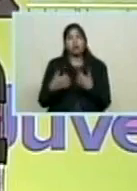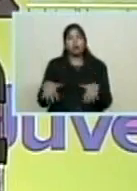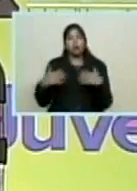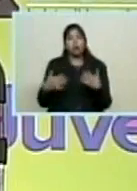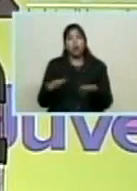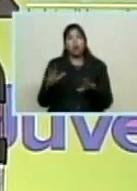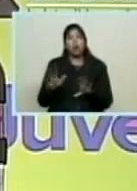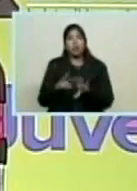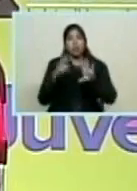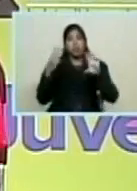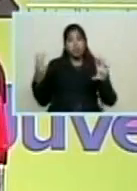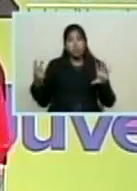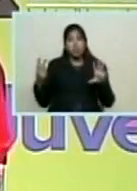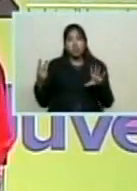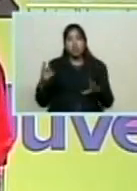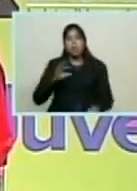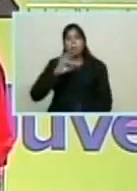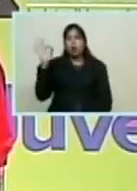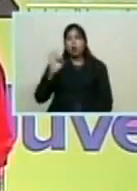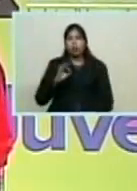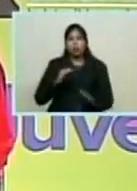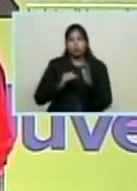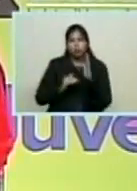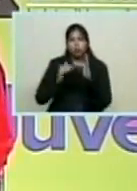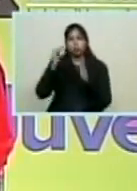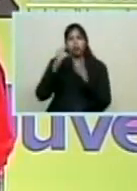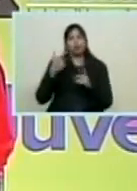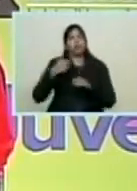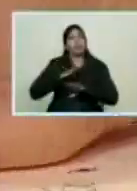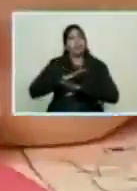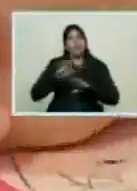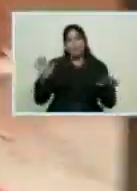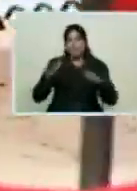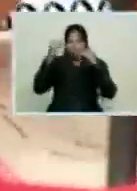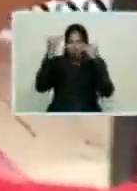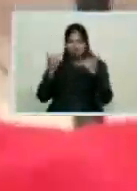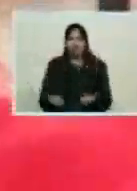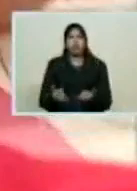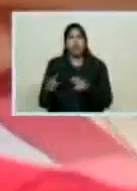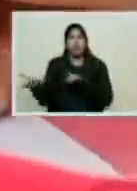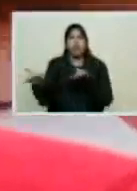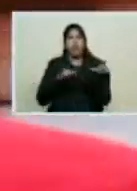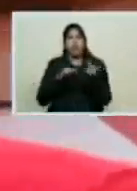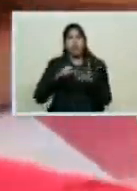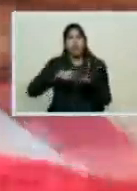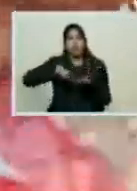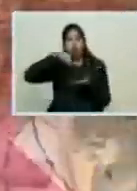de aumento que estaba pendiente, aprobado de inmediato.